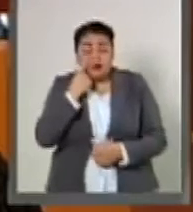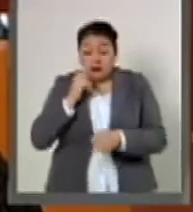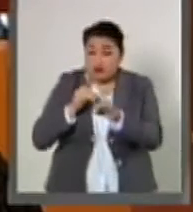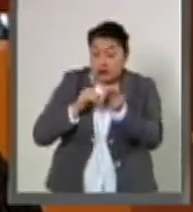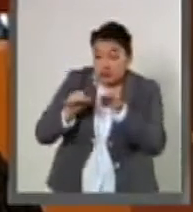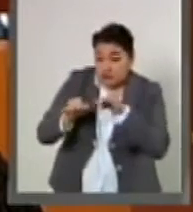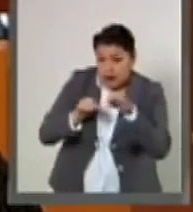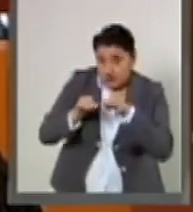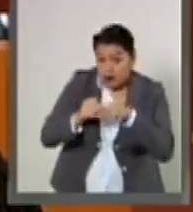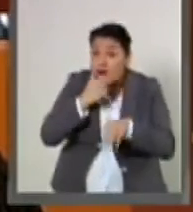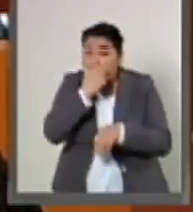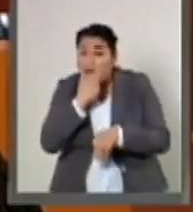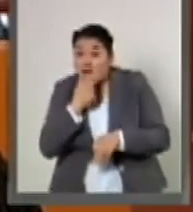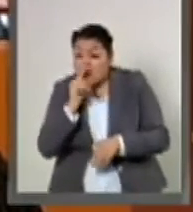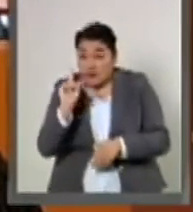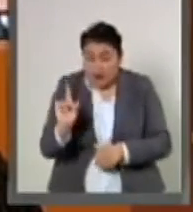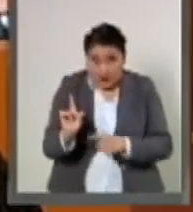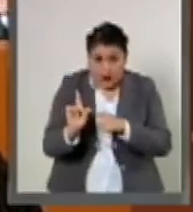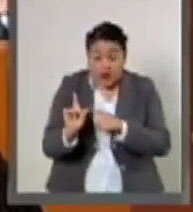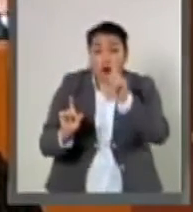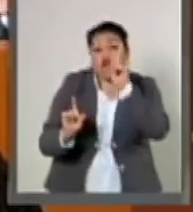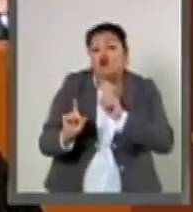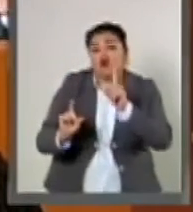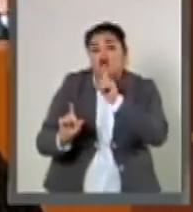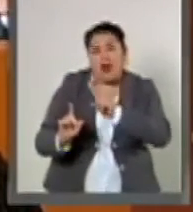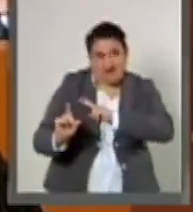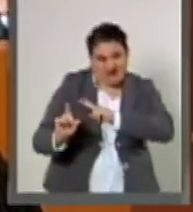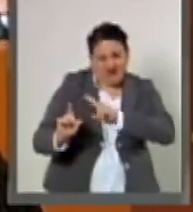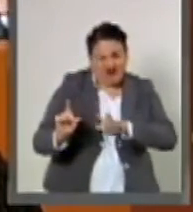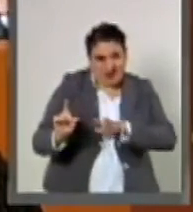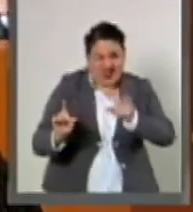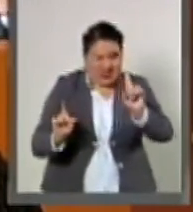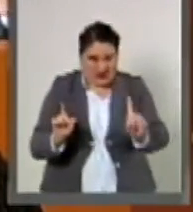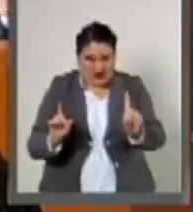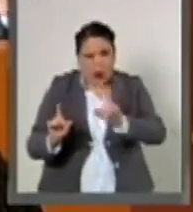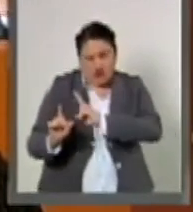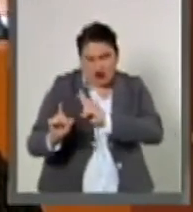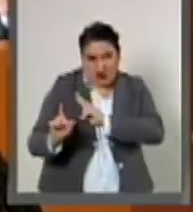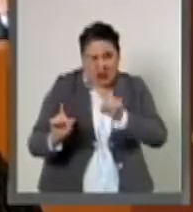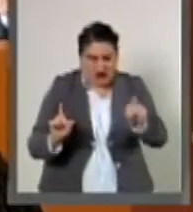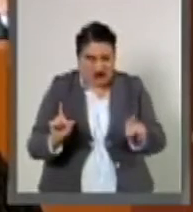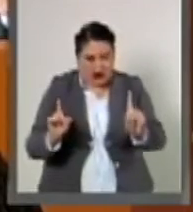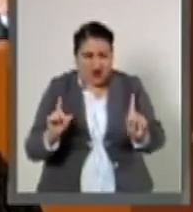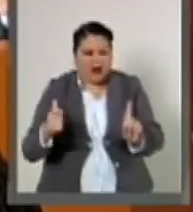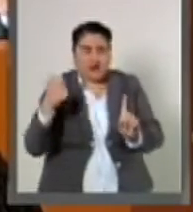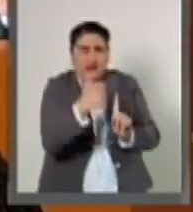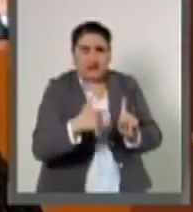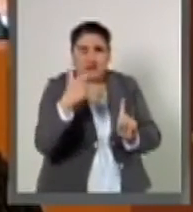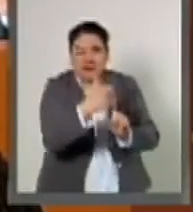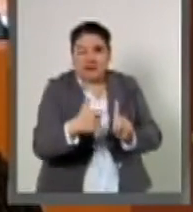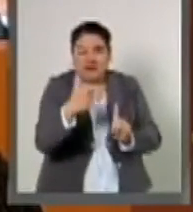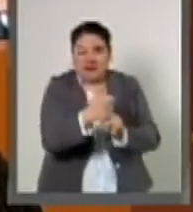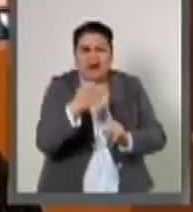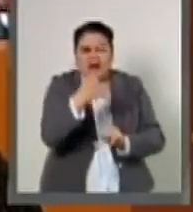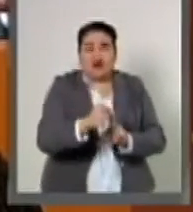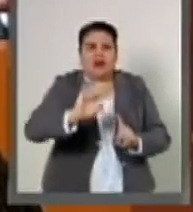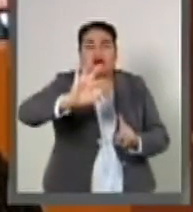trabajador fallezca, a la viuda del asegurado se le otorgará una pensión equivalente